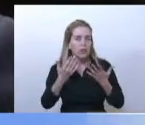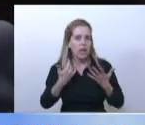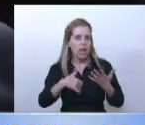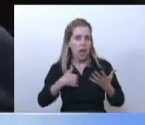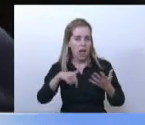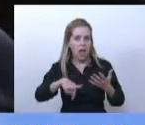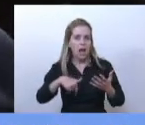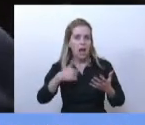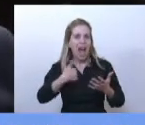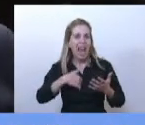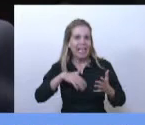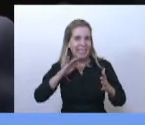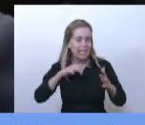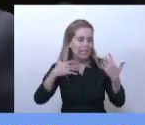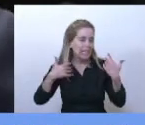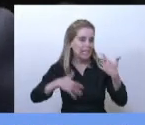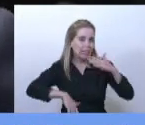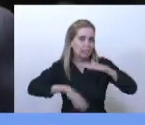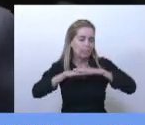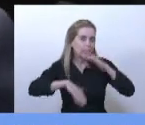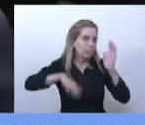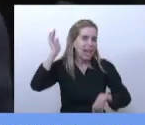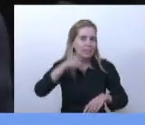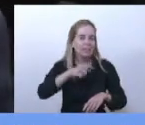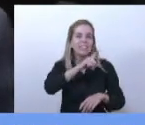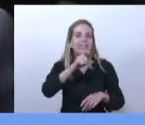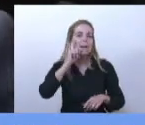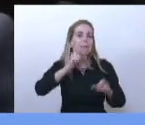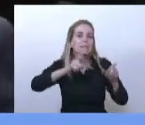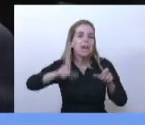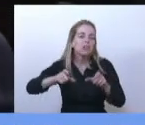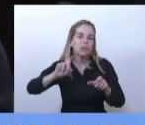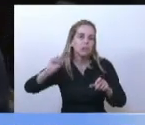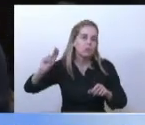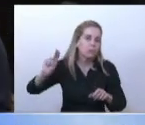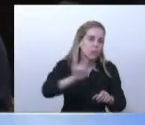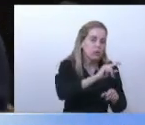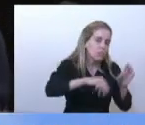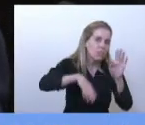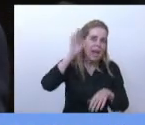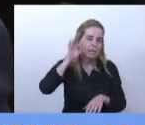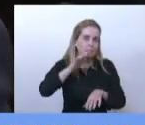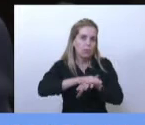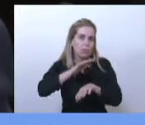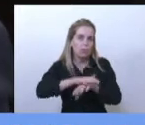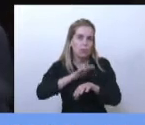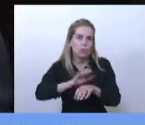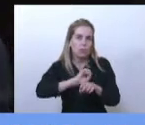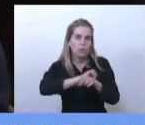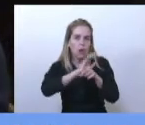hemos superado la cifra de los 100.000 fallecidos como consecuencia de esta